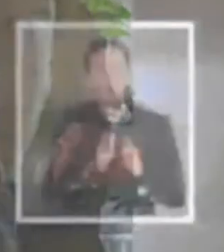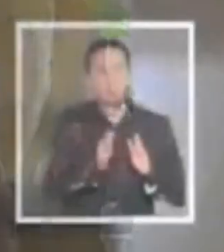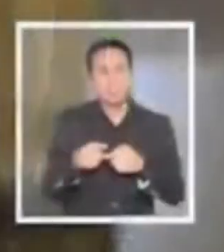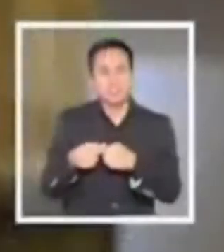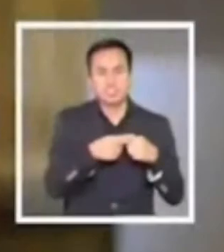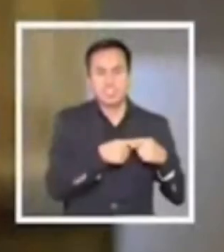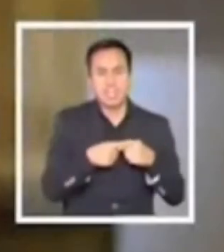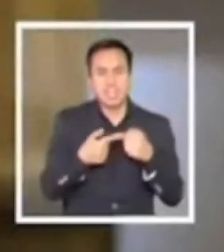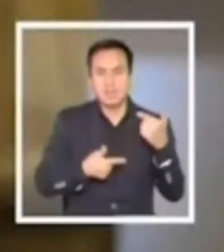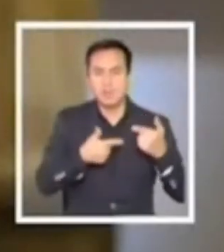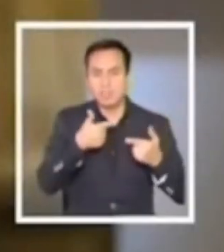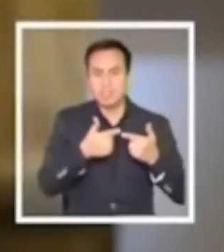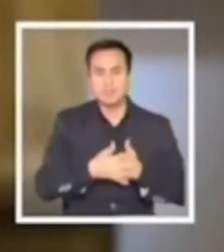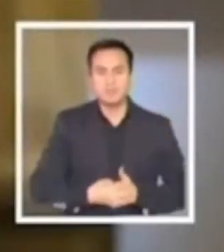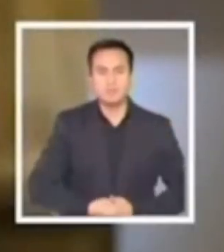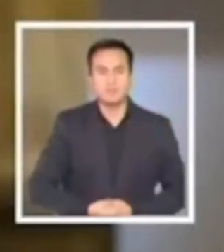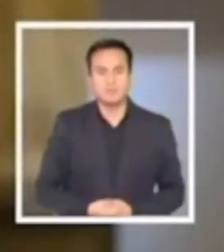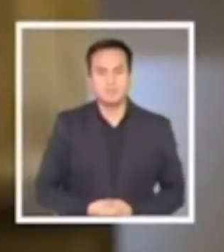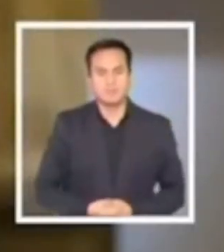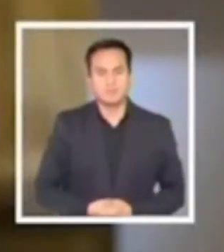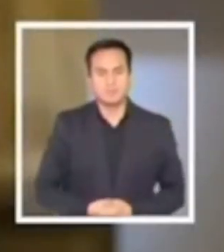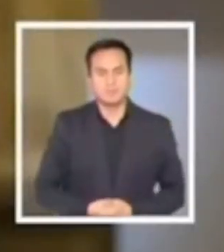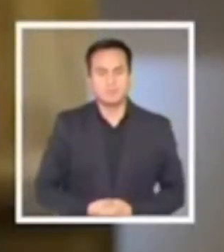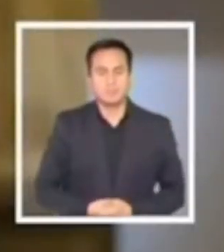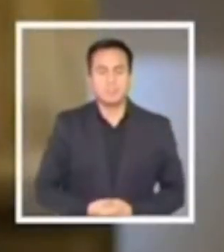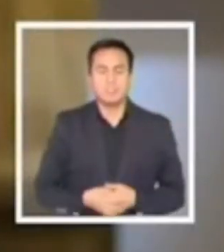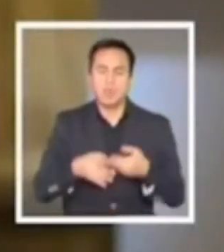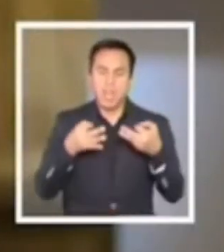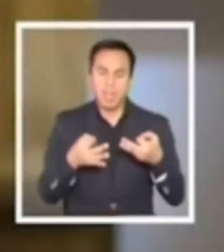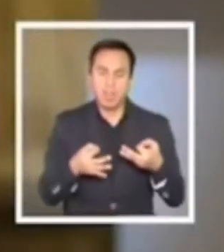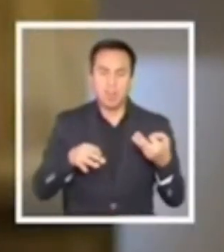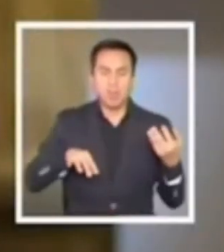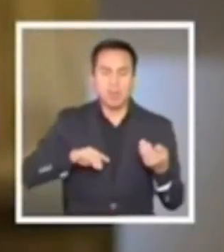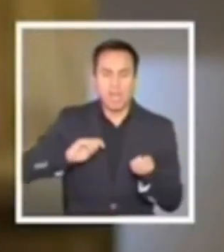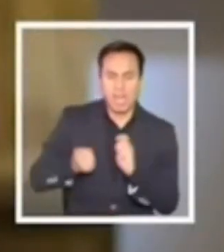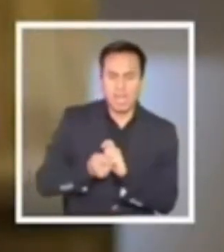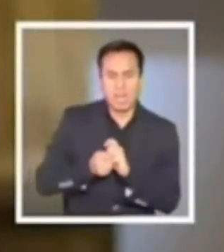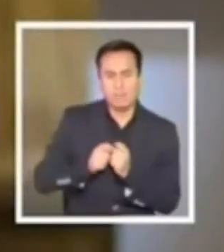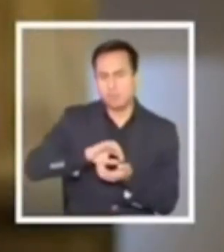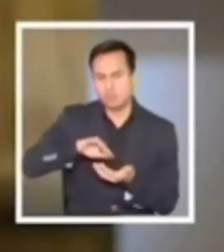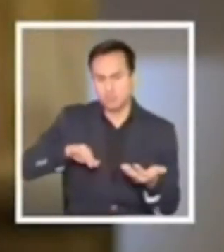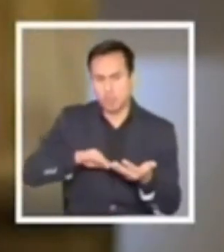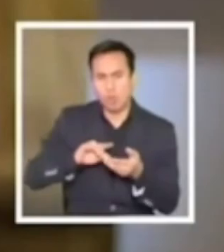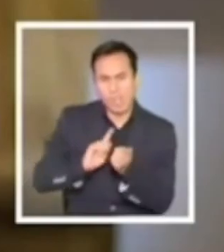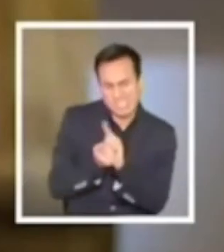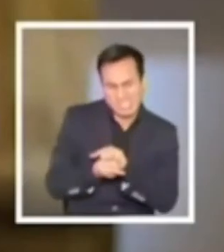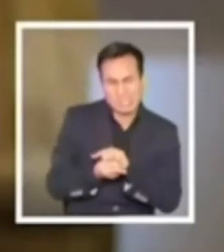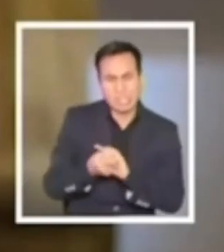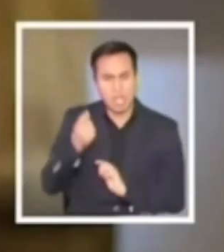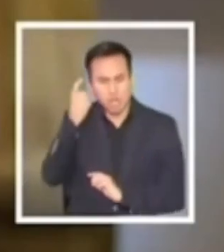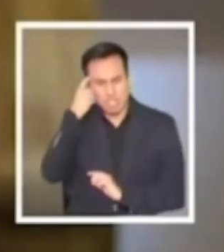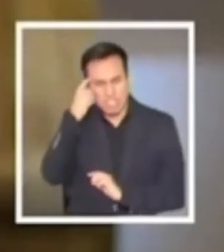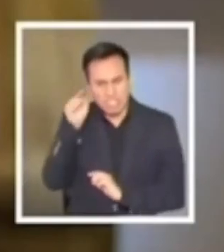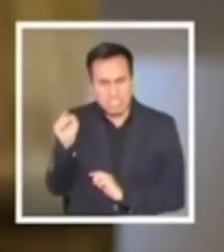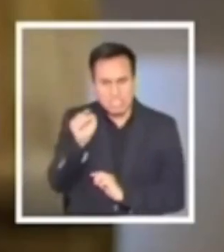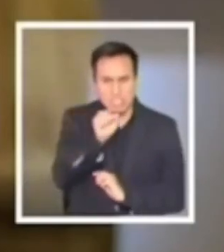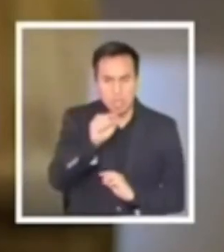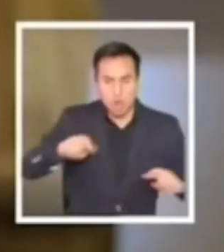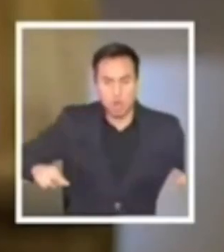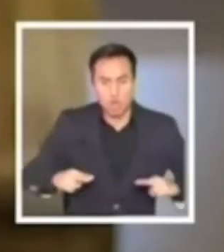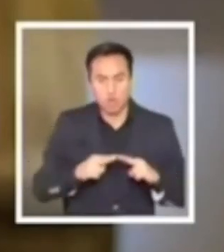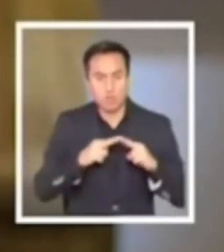la justicia social que une a estos nuestros pueblos. Y bueno, pues el presidente desde un